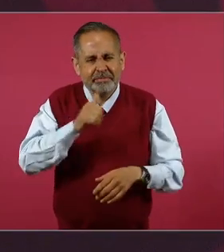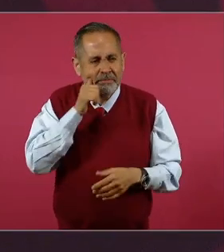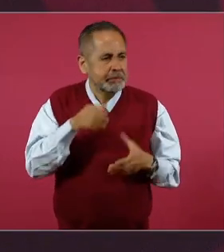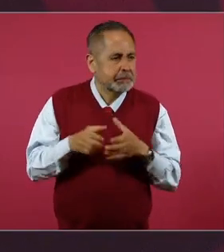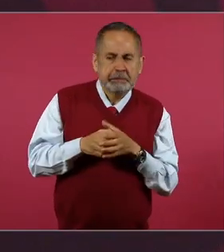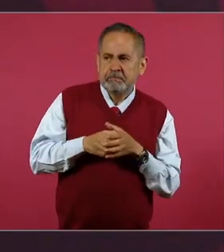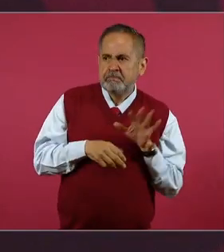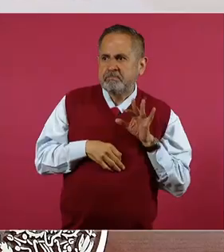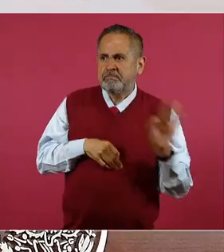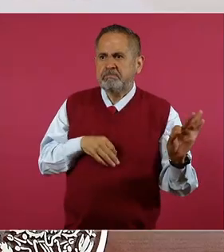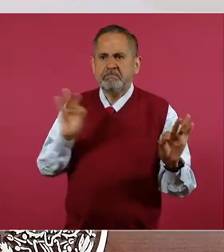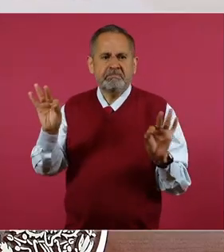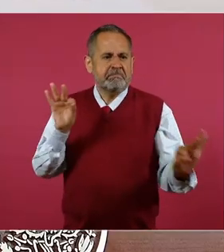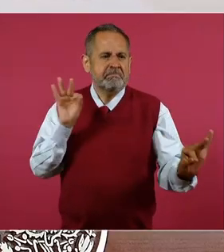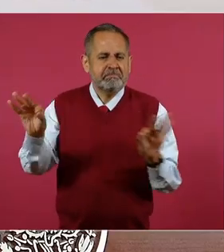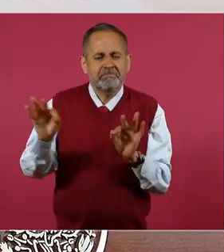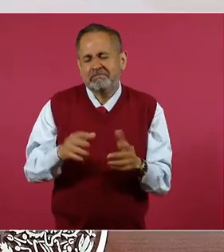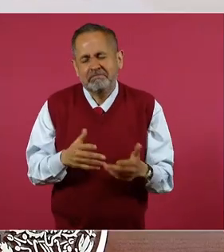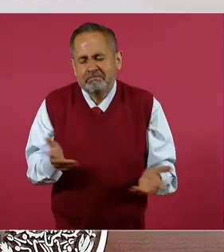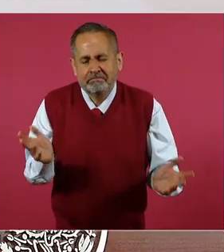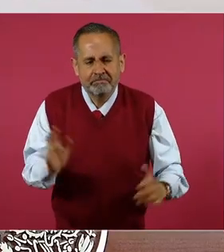sectarios,